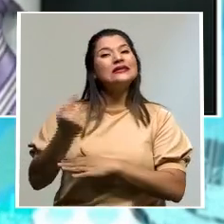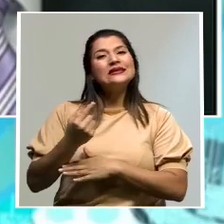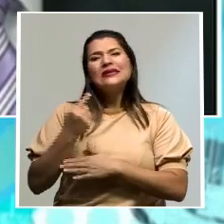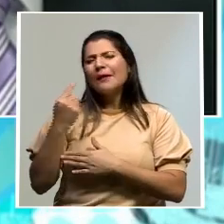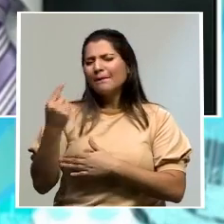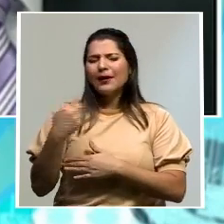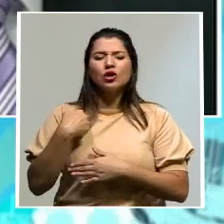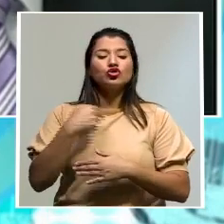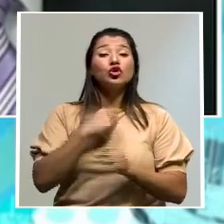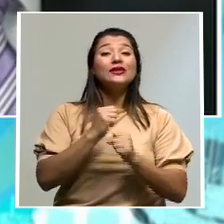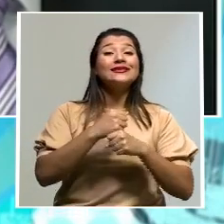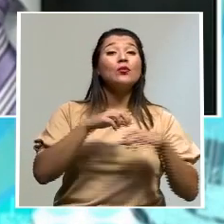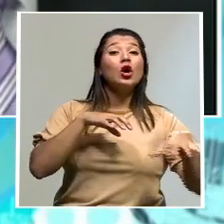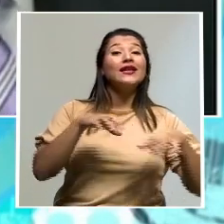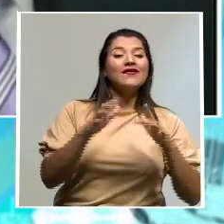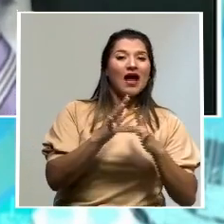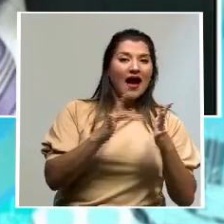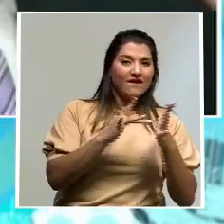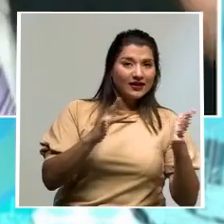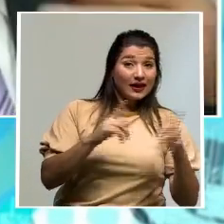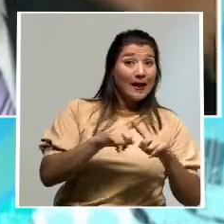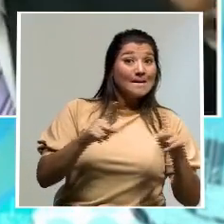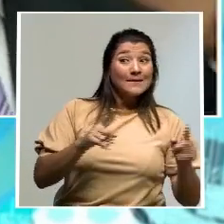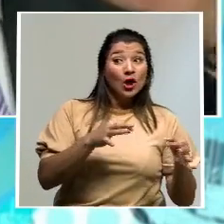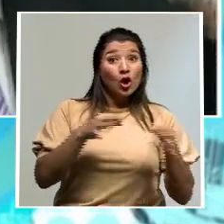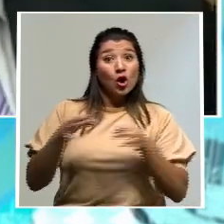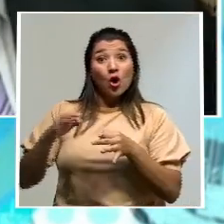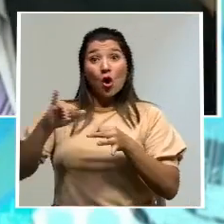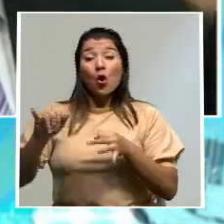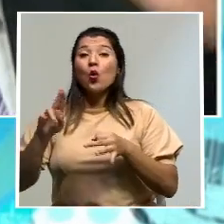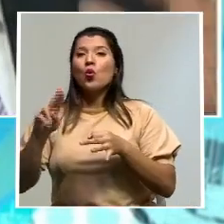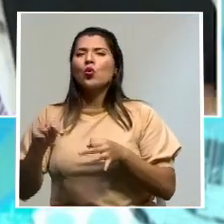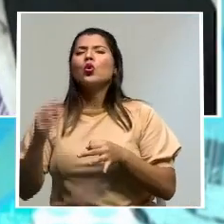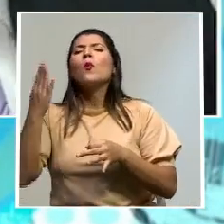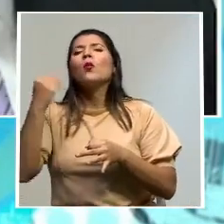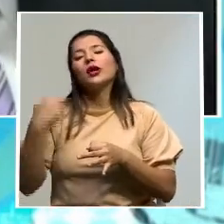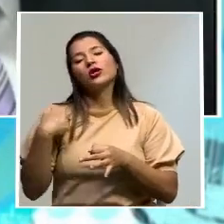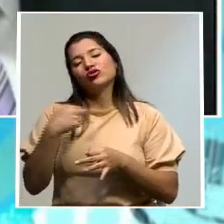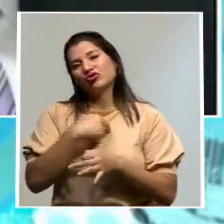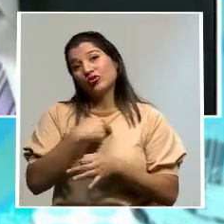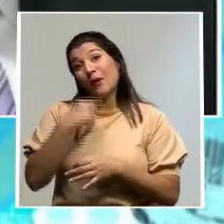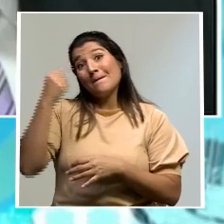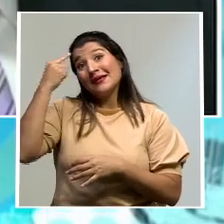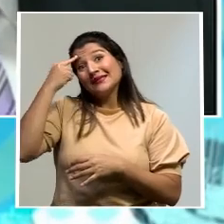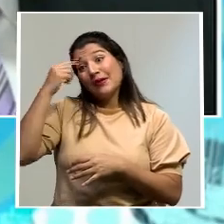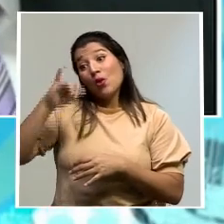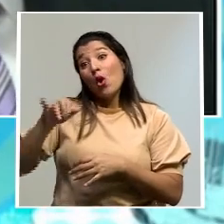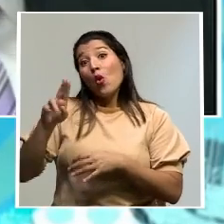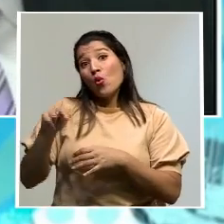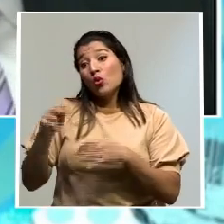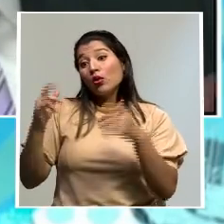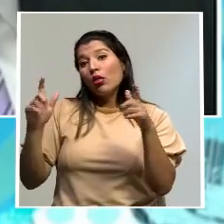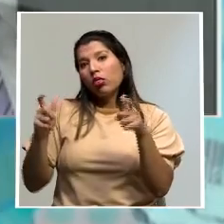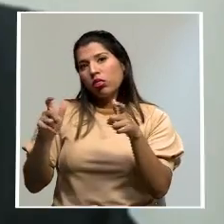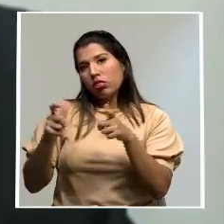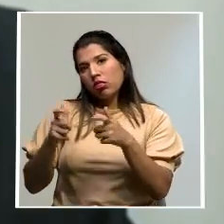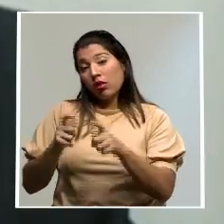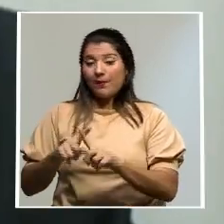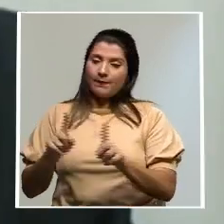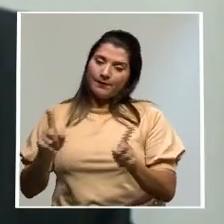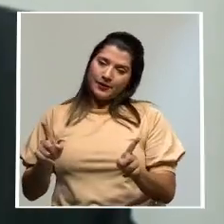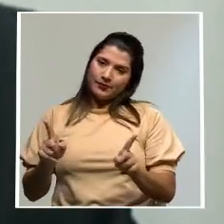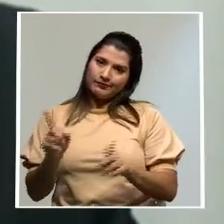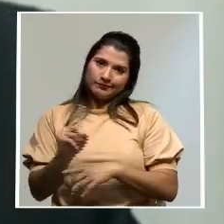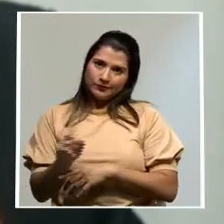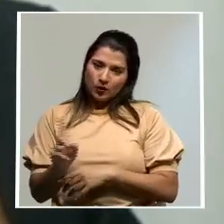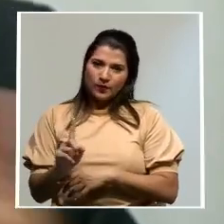abril, se traslada para junio porque se esperaba que en junio tuviésemos mucho menos contagios, y ve que las cosas son